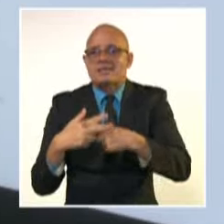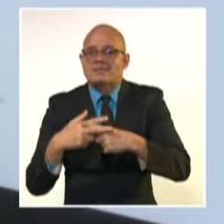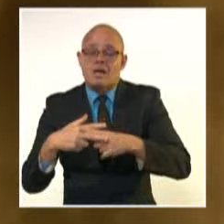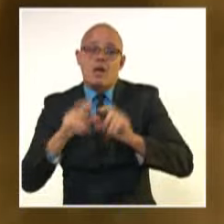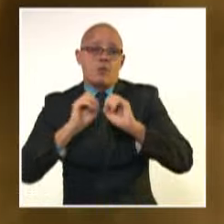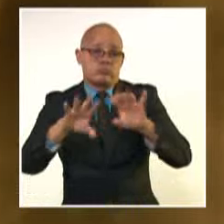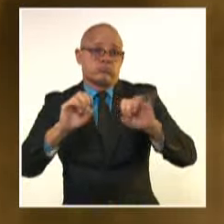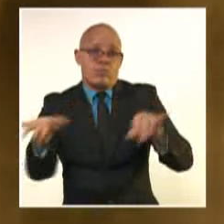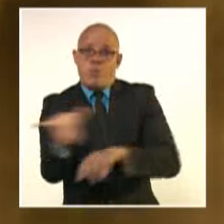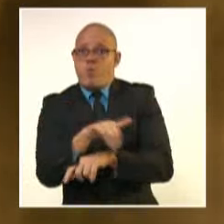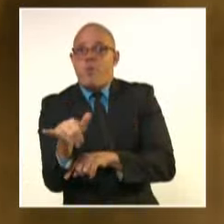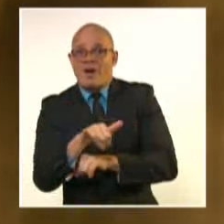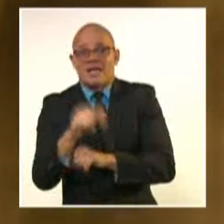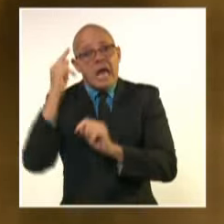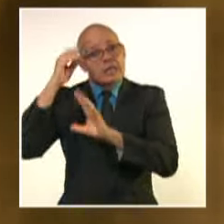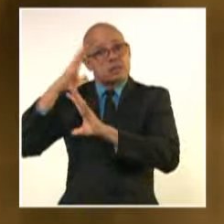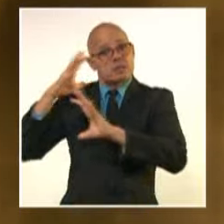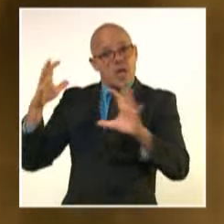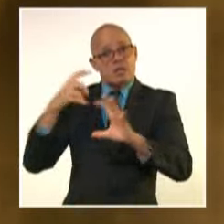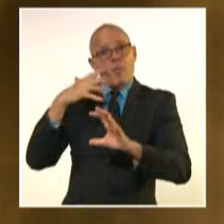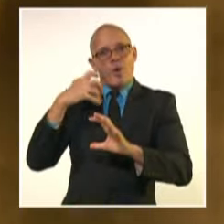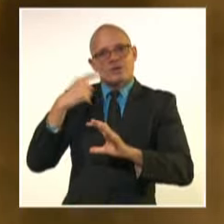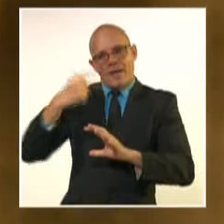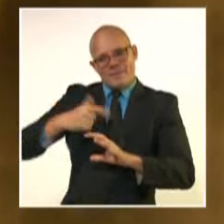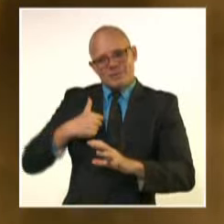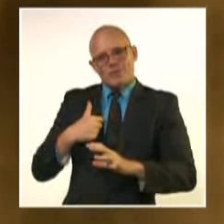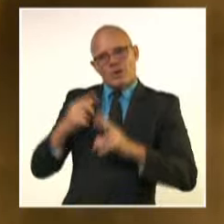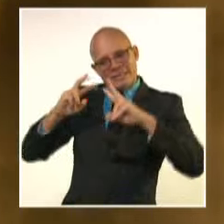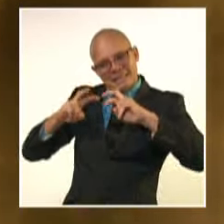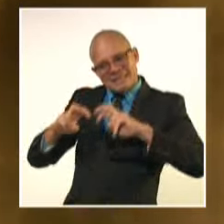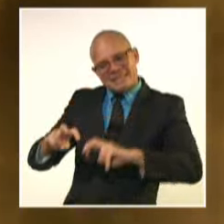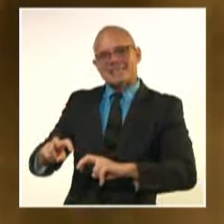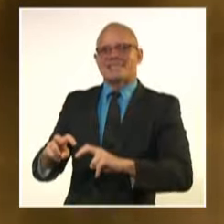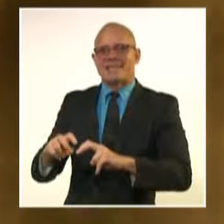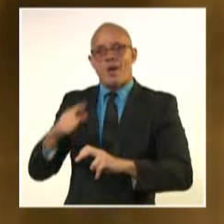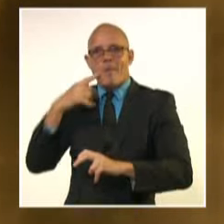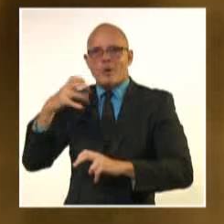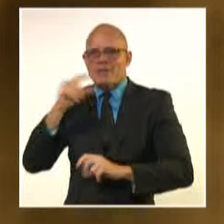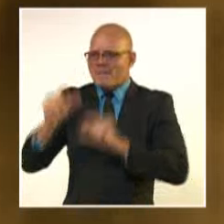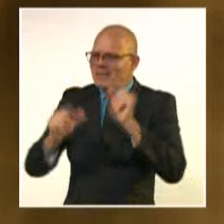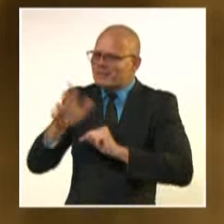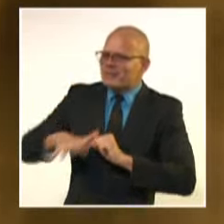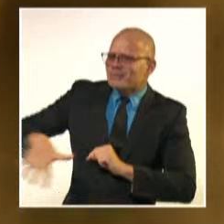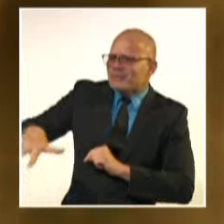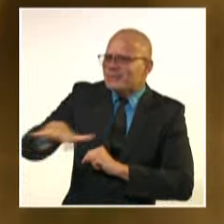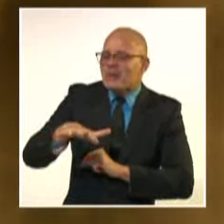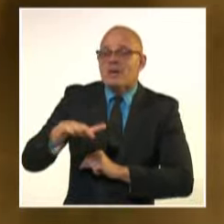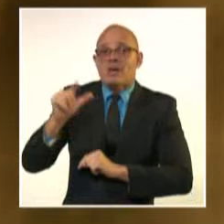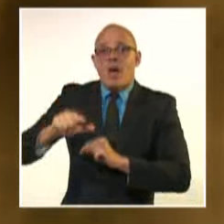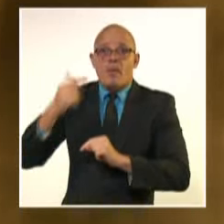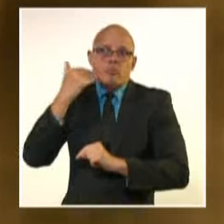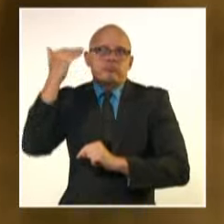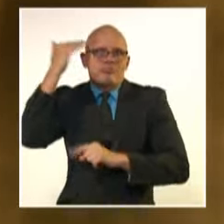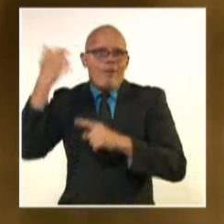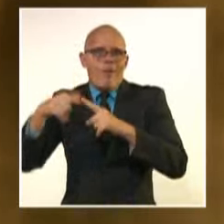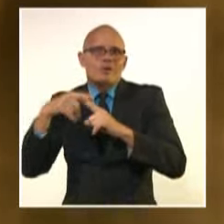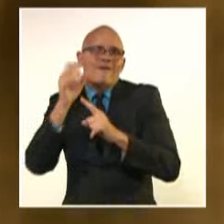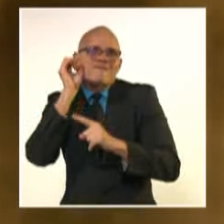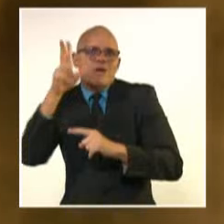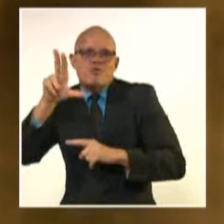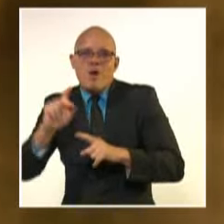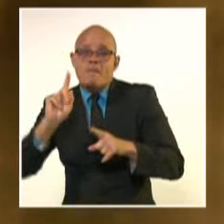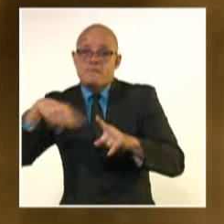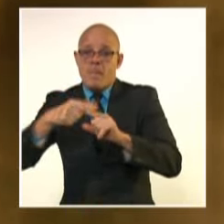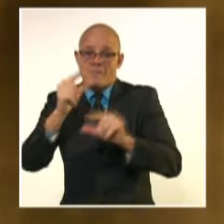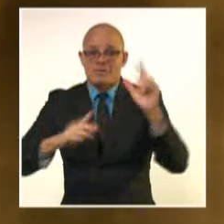La ciencia es un acto de creación profundamente humano. Investigadores, personas con capacidad para innovar y comunidades